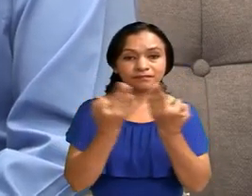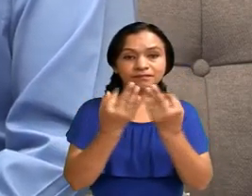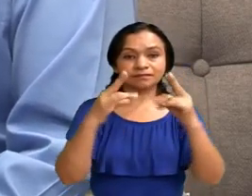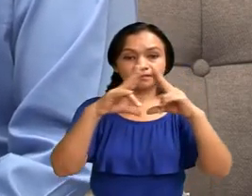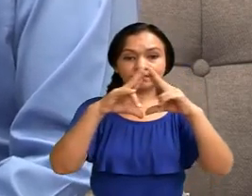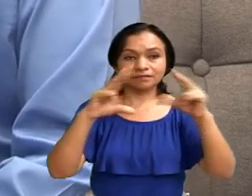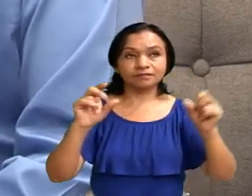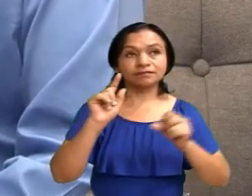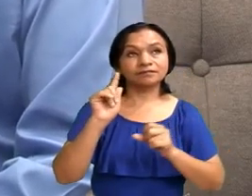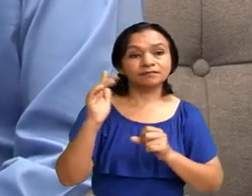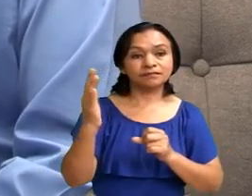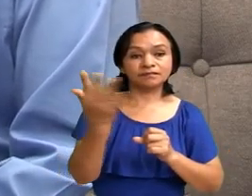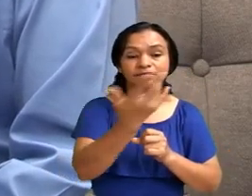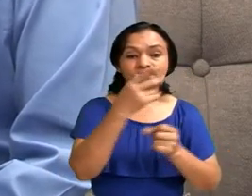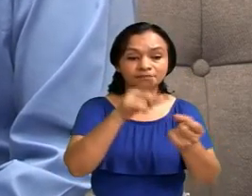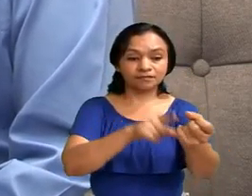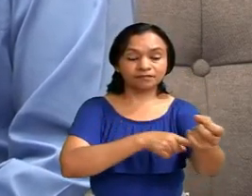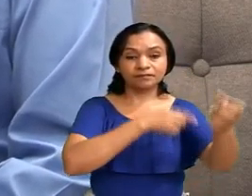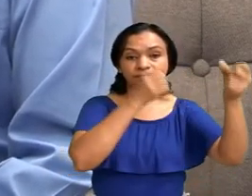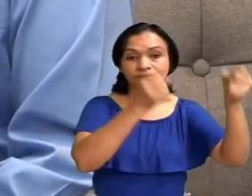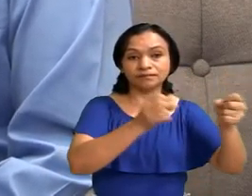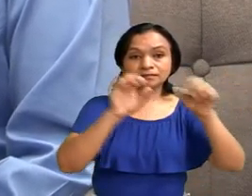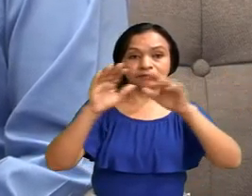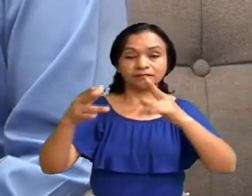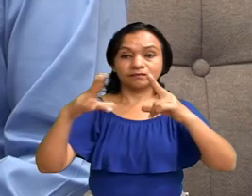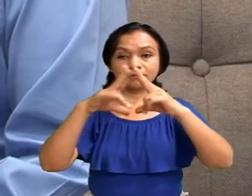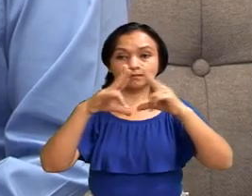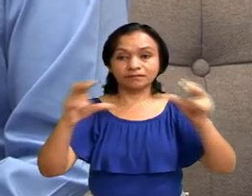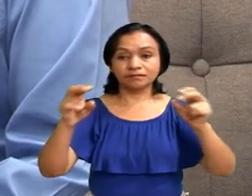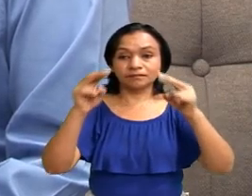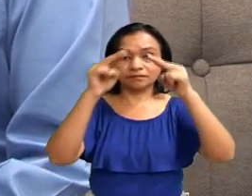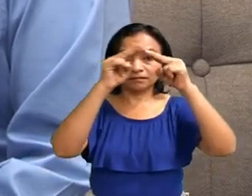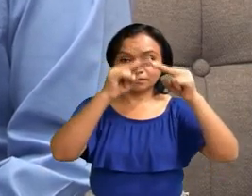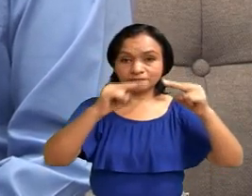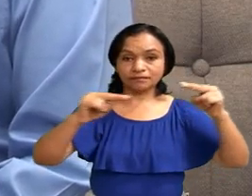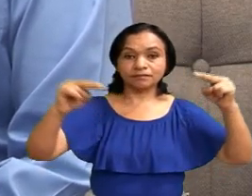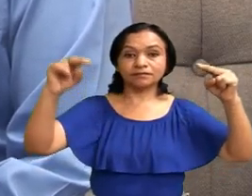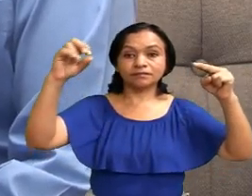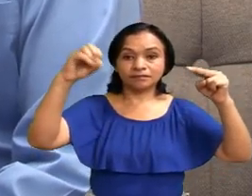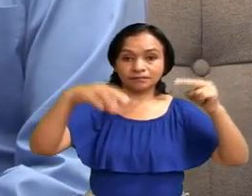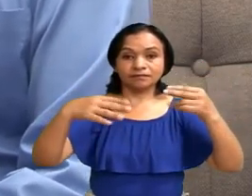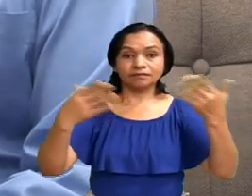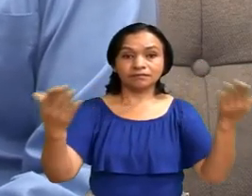hermanos nicaragüenses, llevándole el acceso a la energía eléctrica.